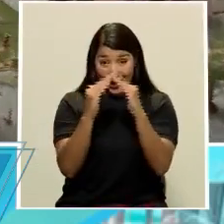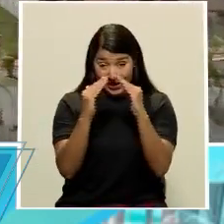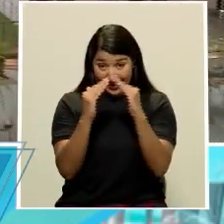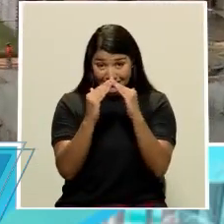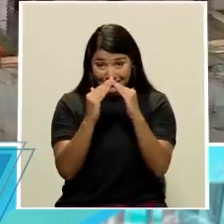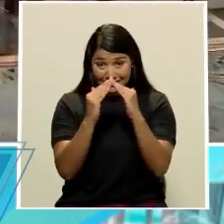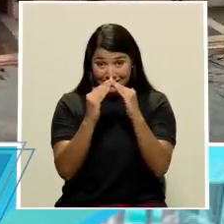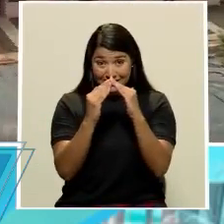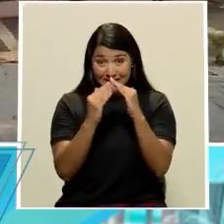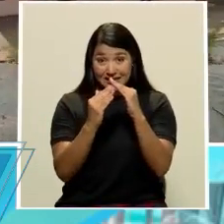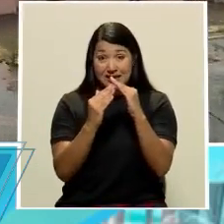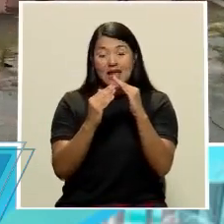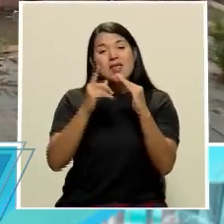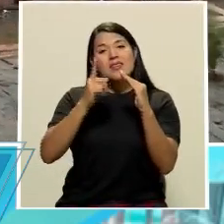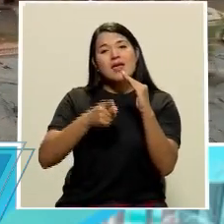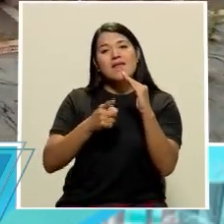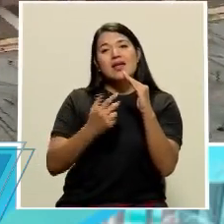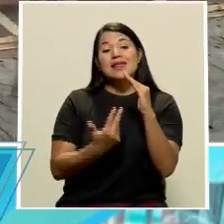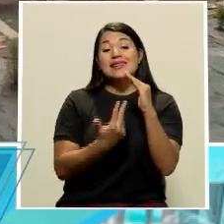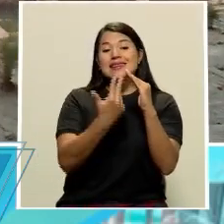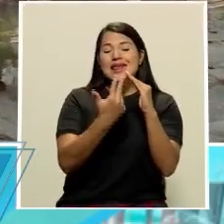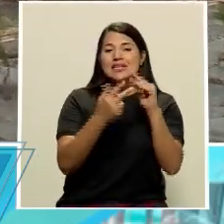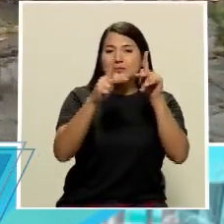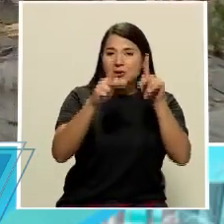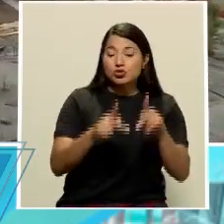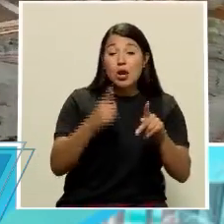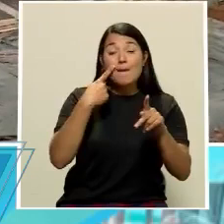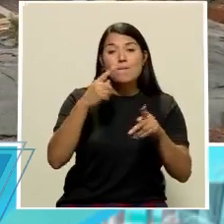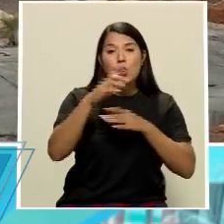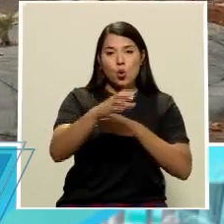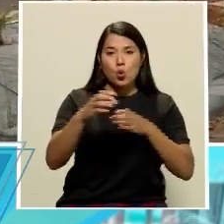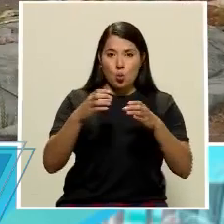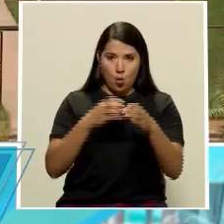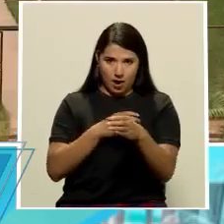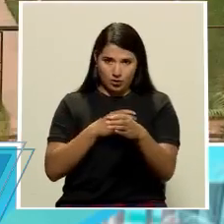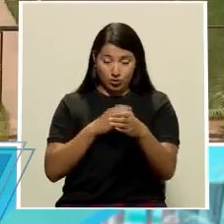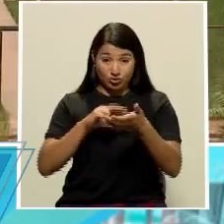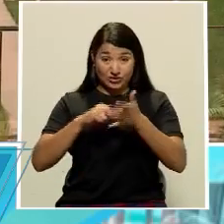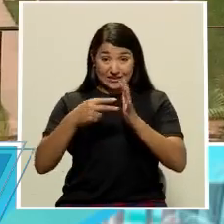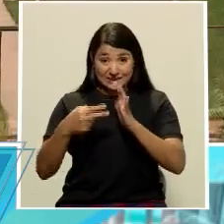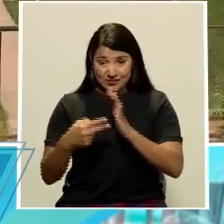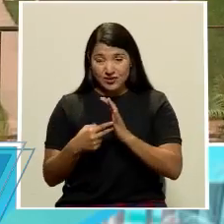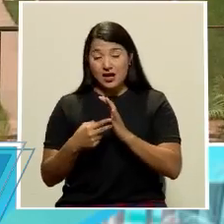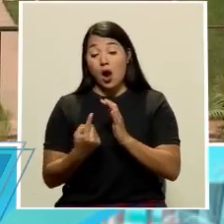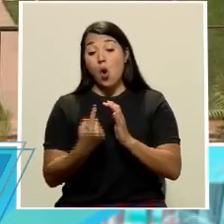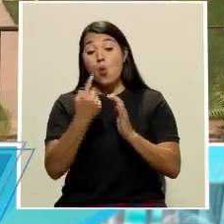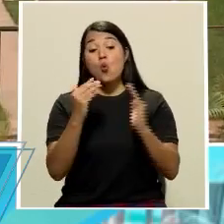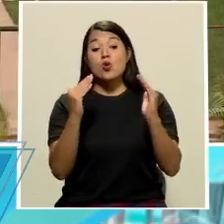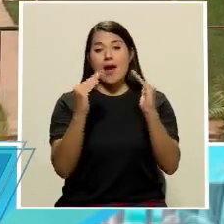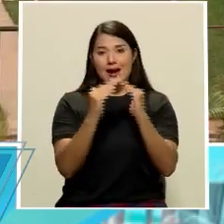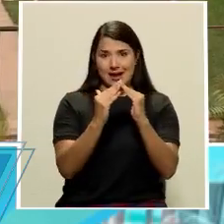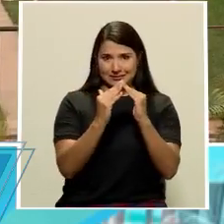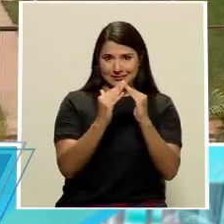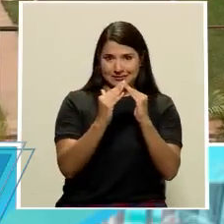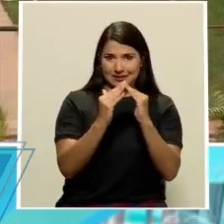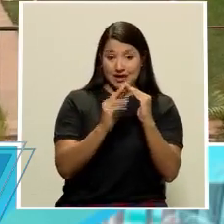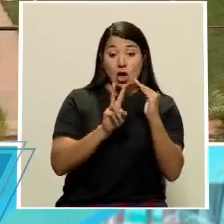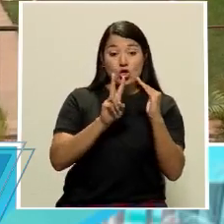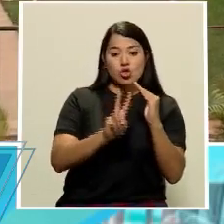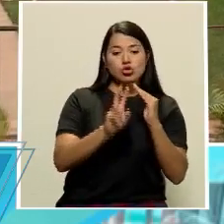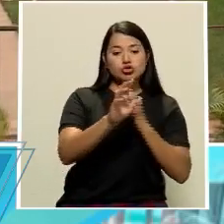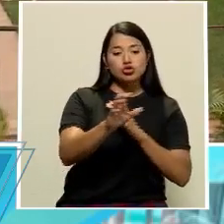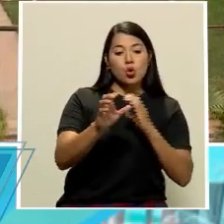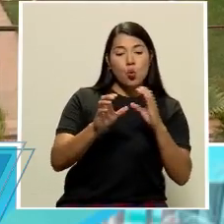3 personas por dormitorio, en promedio. ¿Qué significa eso? Que una vivienda con 2 dormitorios y 6 personas no tiene